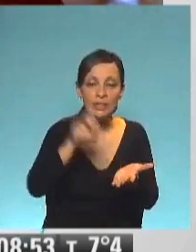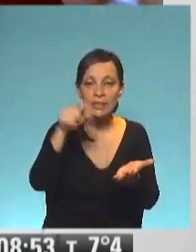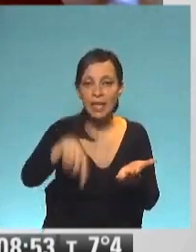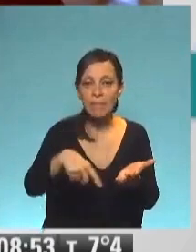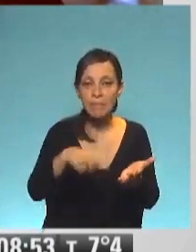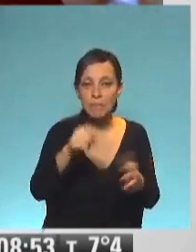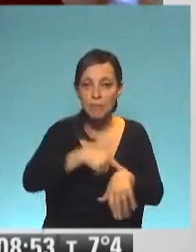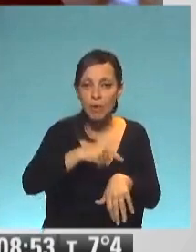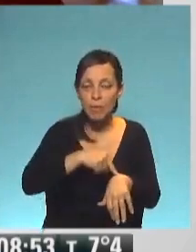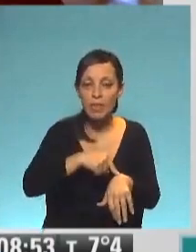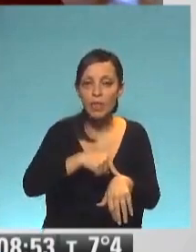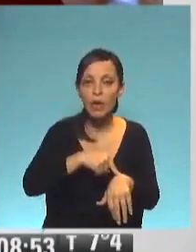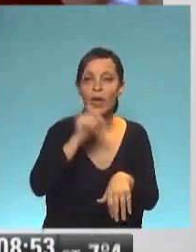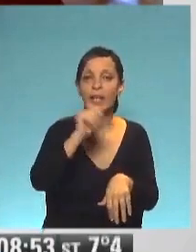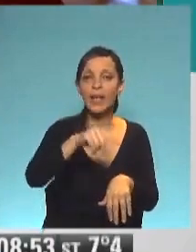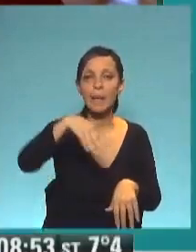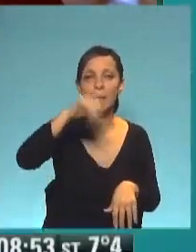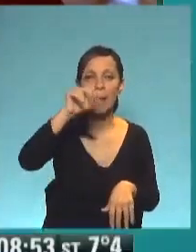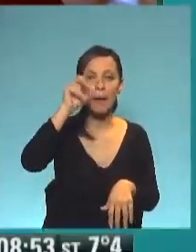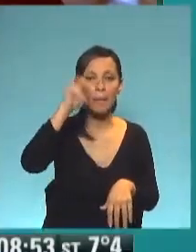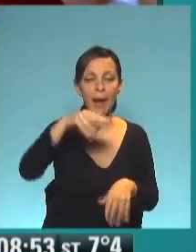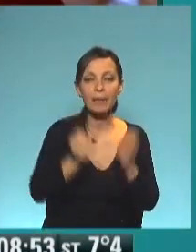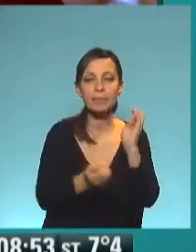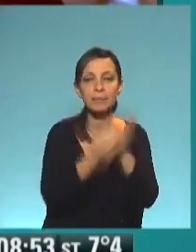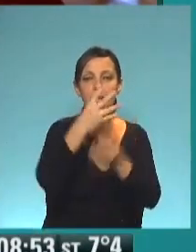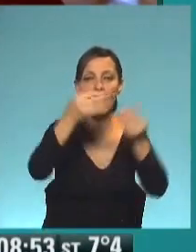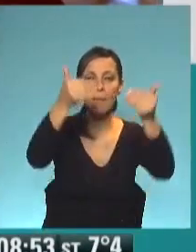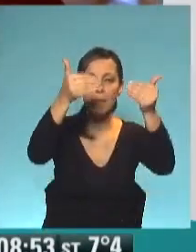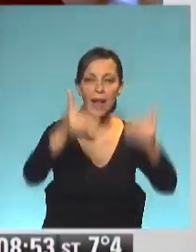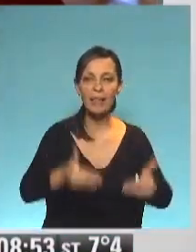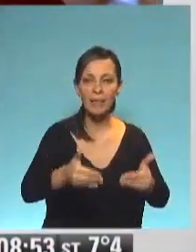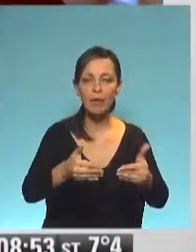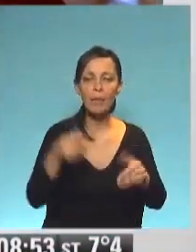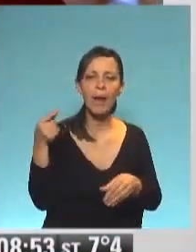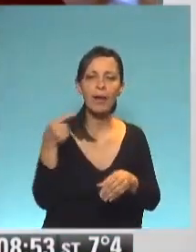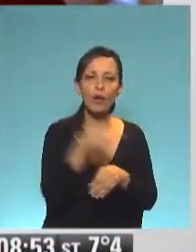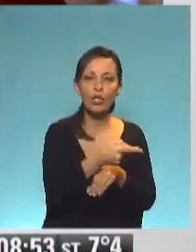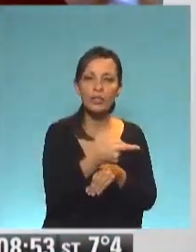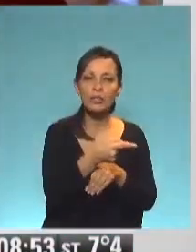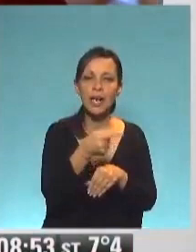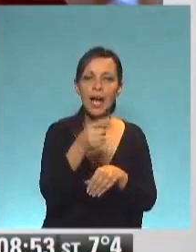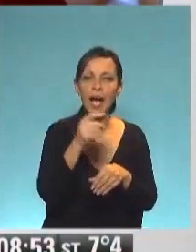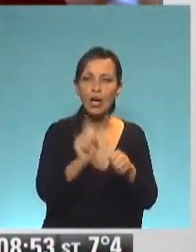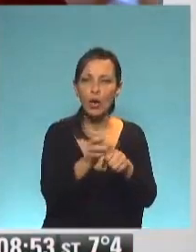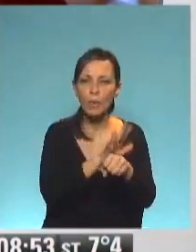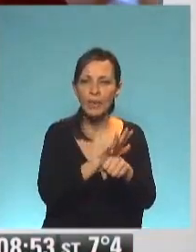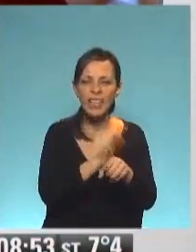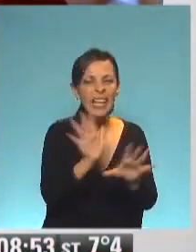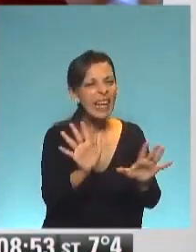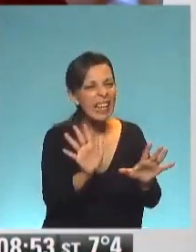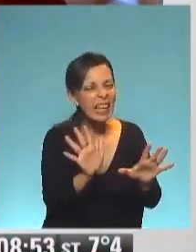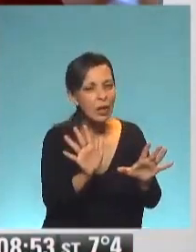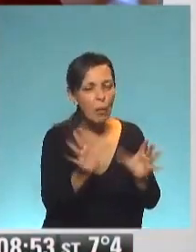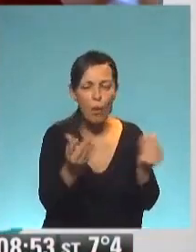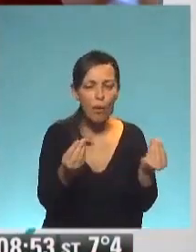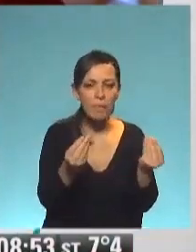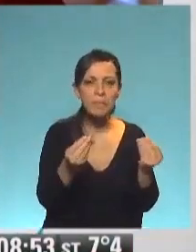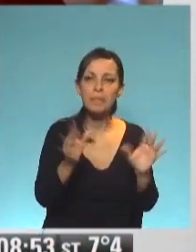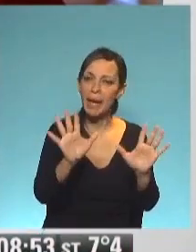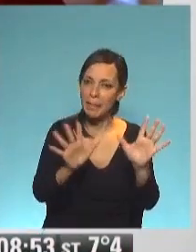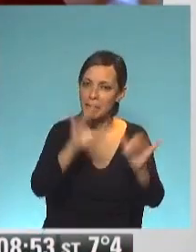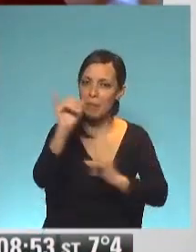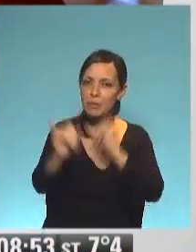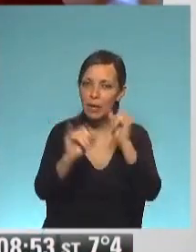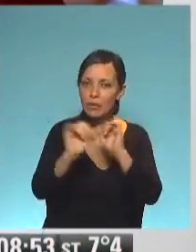es que en Alice Malbrán se crea una plataforma anti-COVID. Bueno, uno se pregunta una plataforma. Vamos a contarle a la gente. A ver,